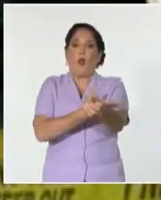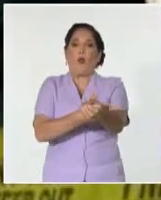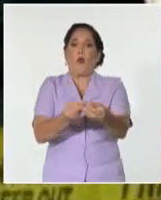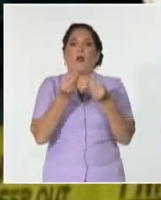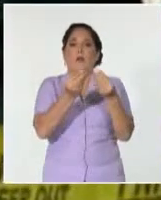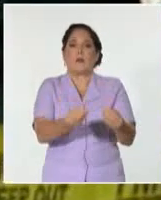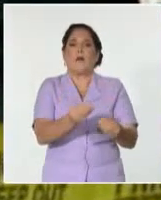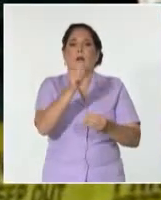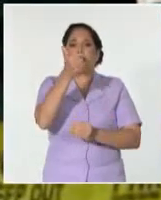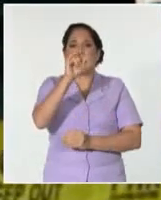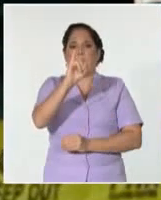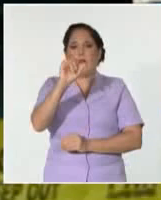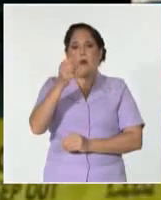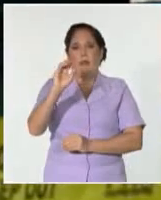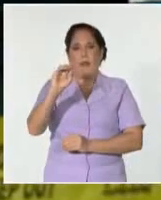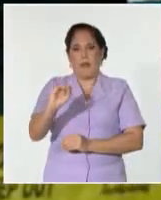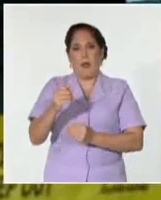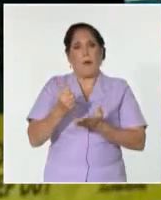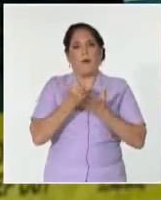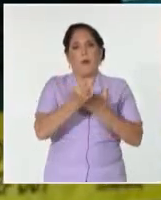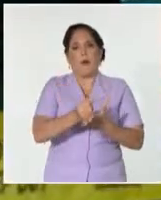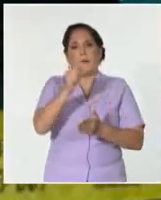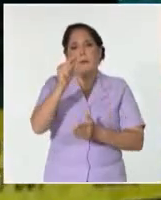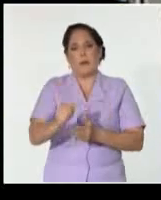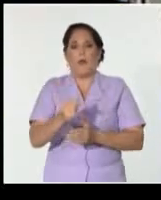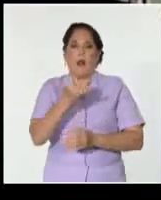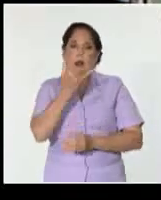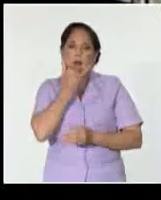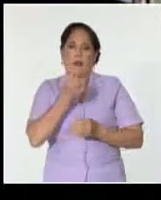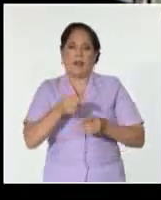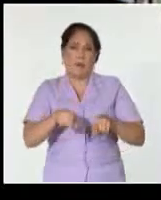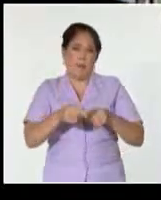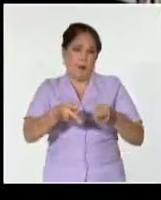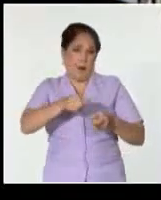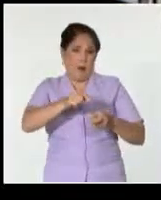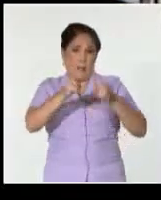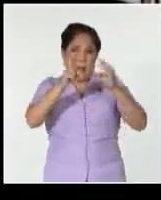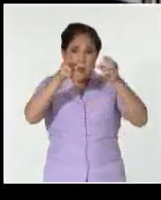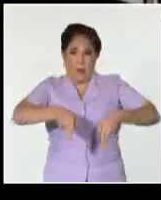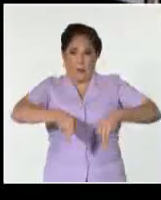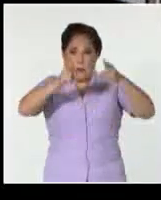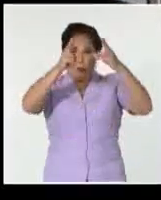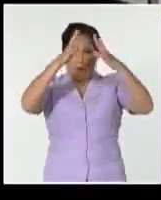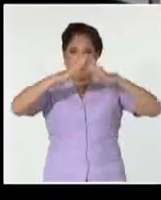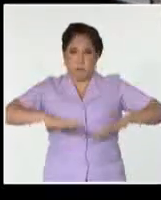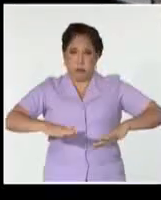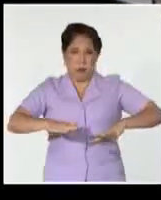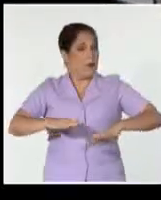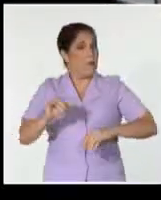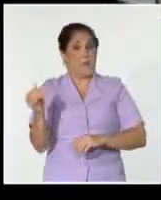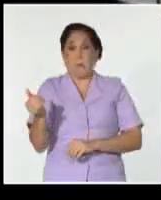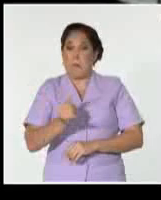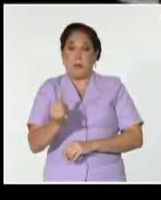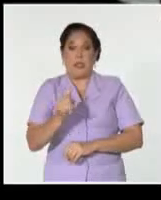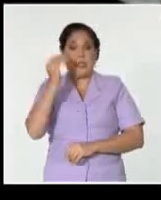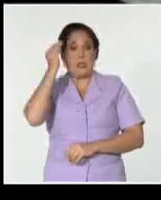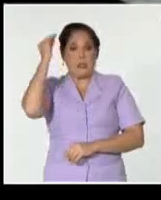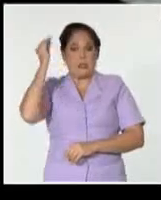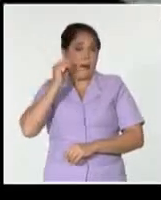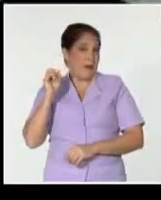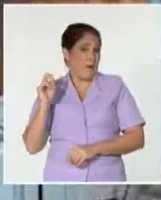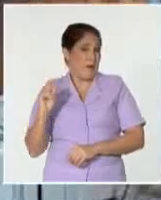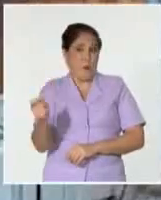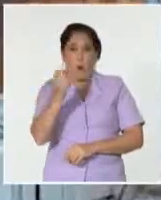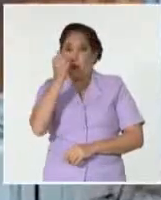$610 que serán utilizados para ayudar a los damnificados. Lazo destacó el valor de las acciones y la rapidez de la respuesta al conocer lo sucedido.